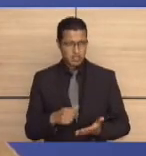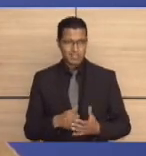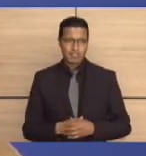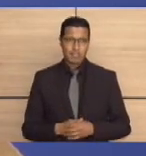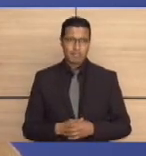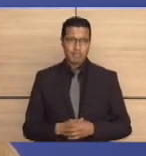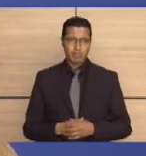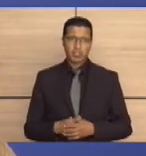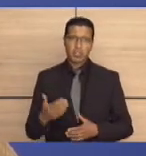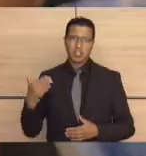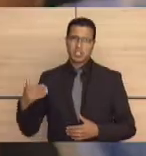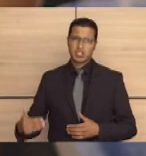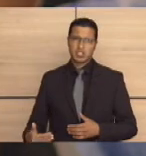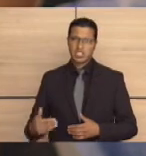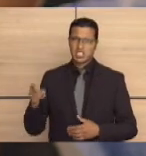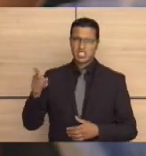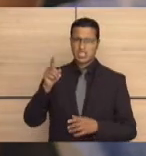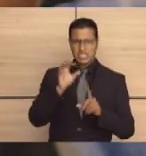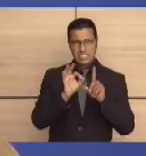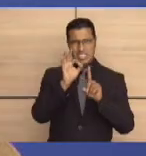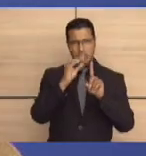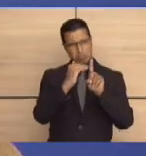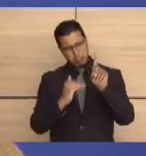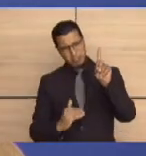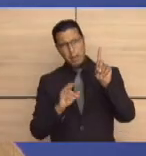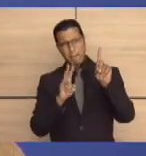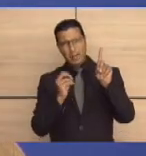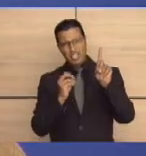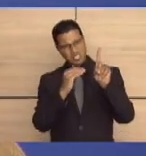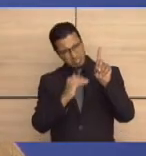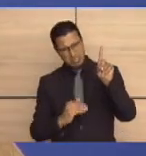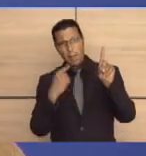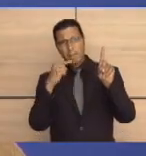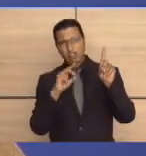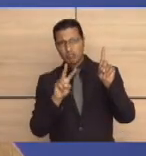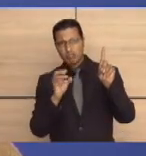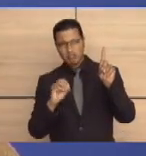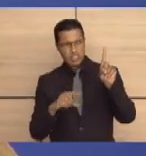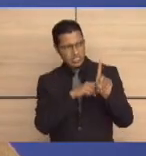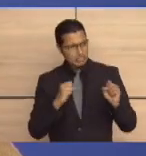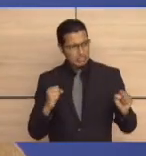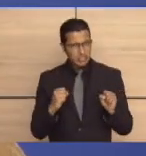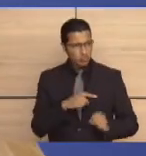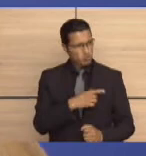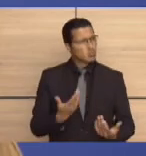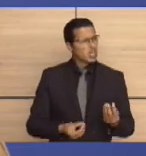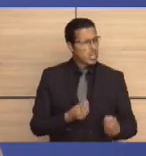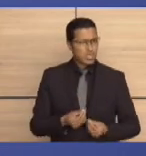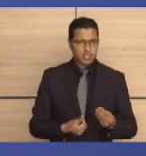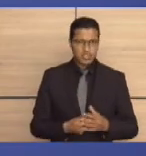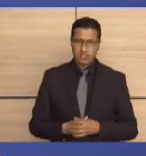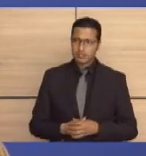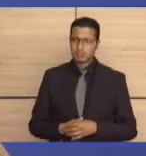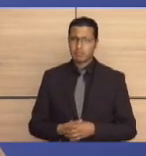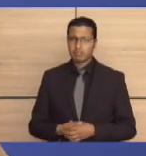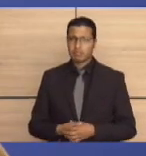grados, menos 20. ¿Menos 20 grados centígrados? Sí, sí, sí. ¿Y usted qué hizo, hermano? ¿Por qué? No, con el gorrito y los